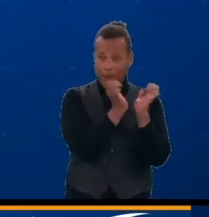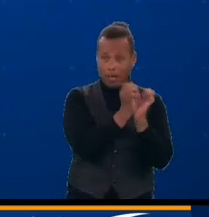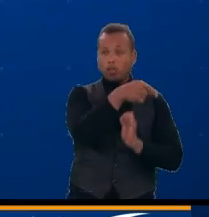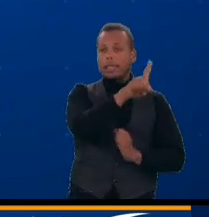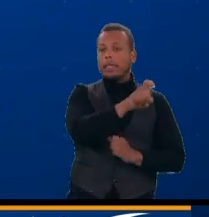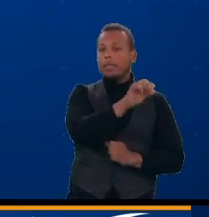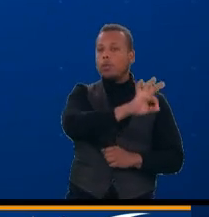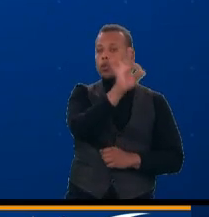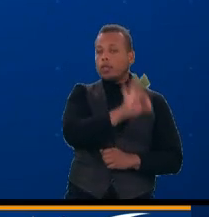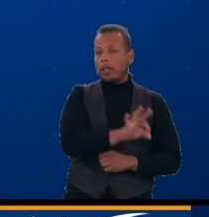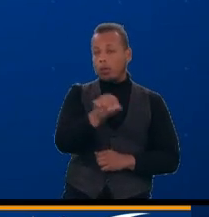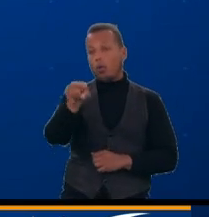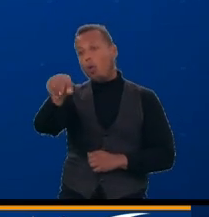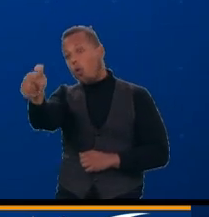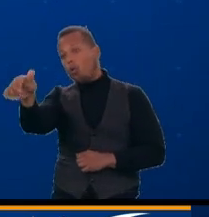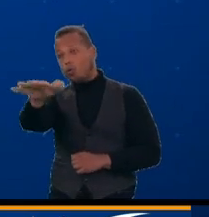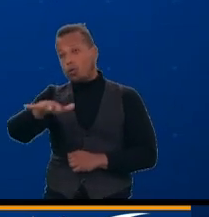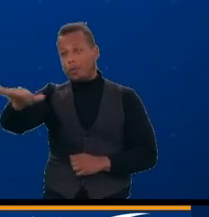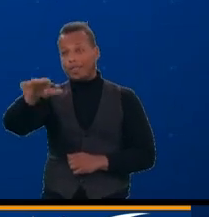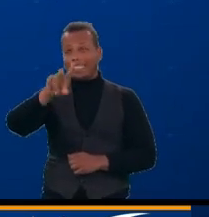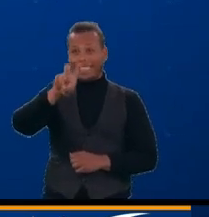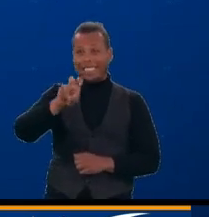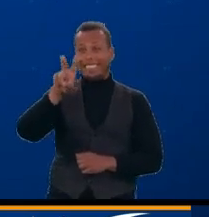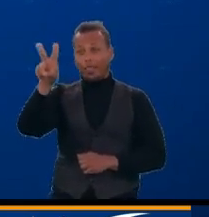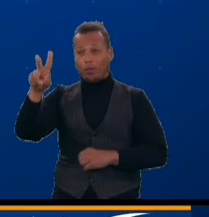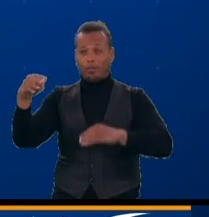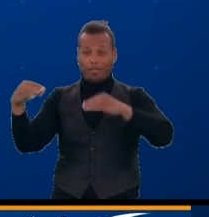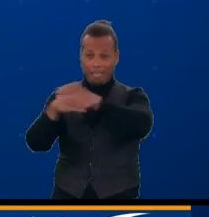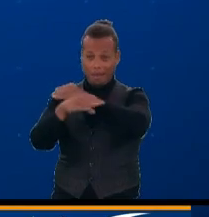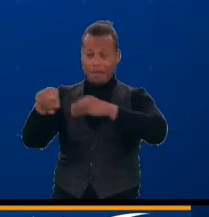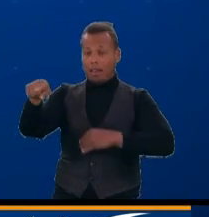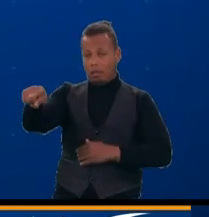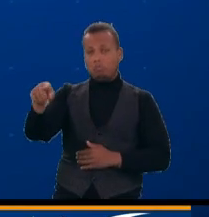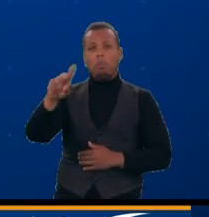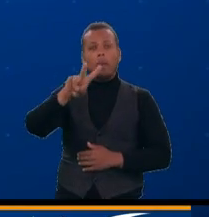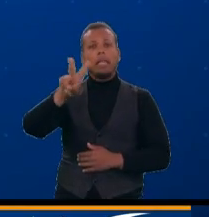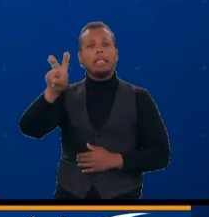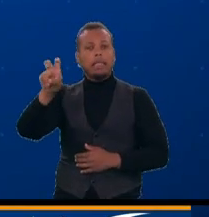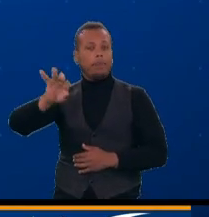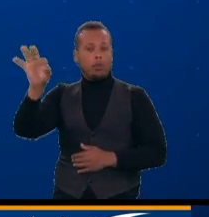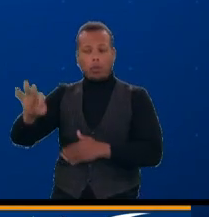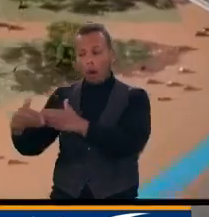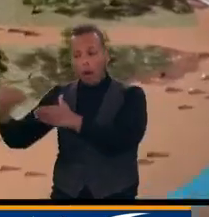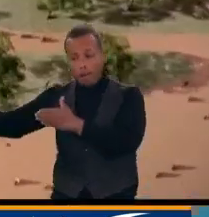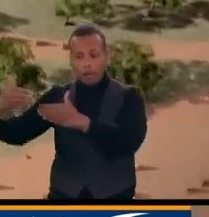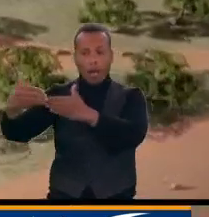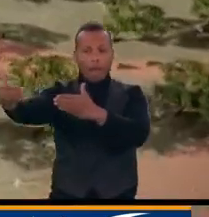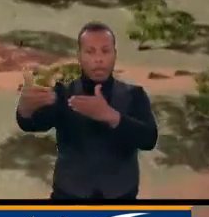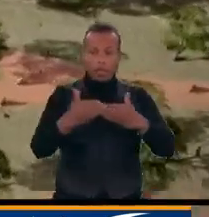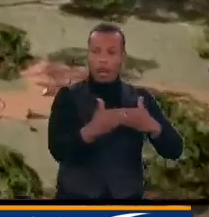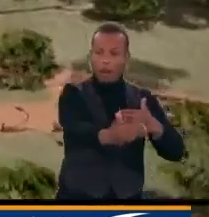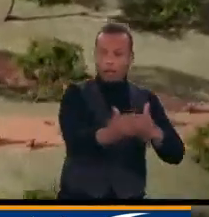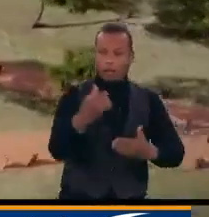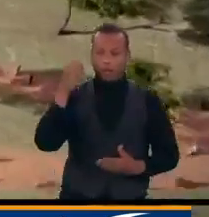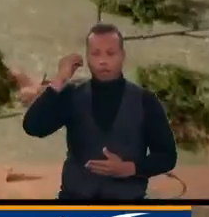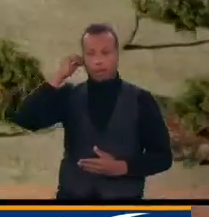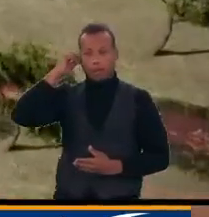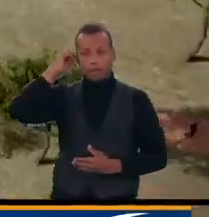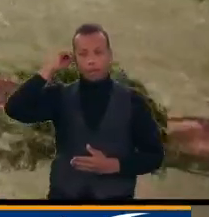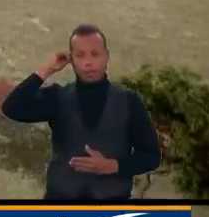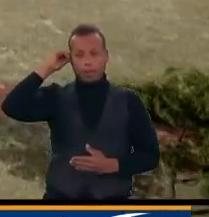tendrá el 100% de la aprobación de los estudios y la obra seguirá avanzando. Mientras tanto, el consorcio encargado aseguró en este